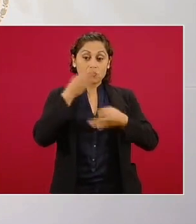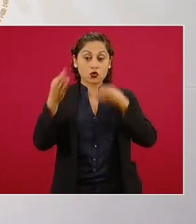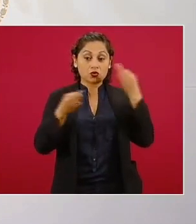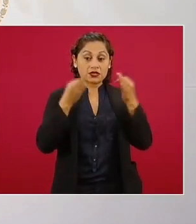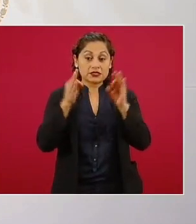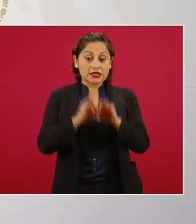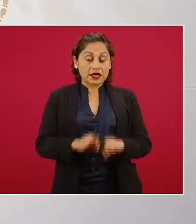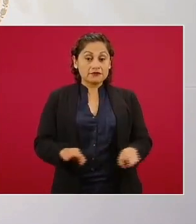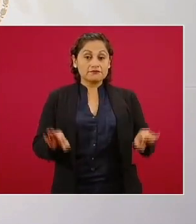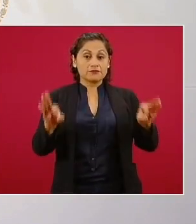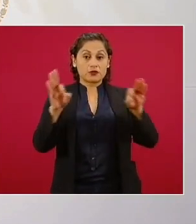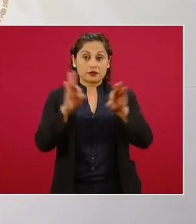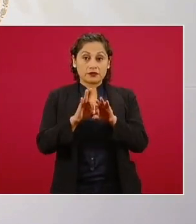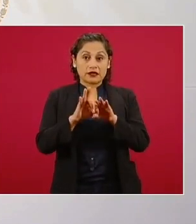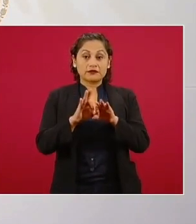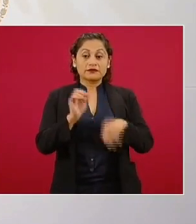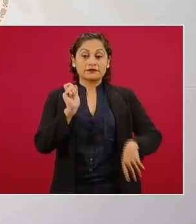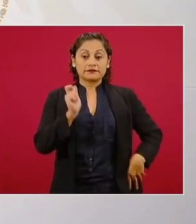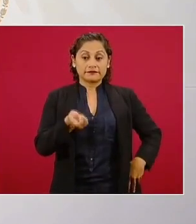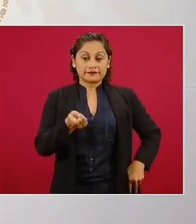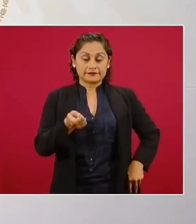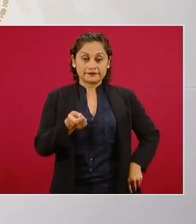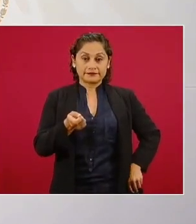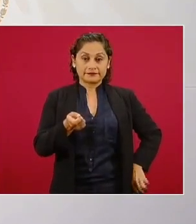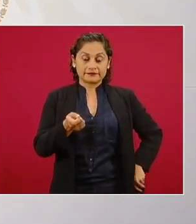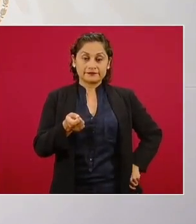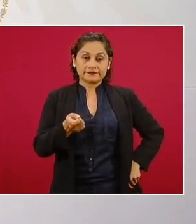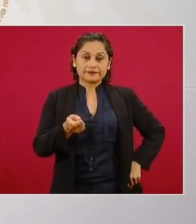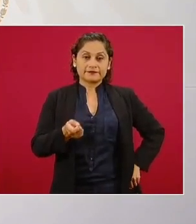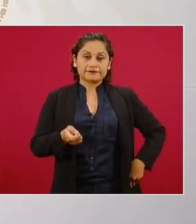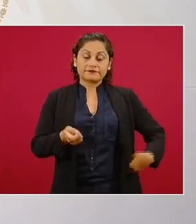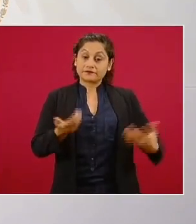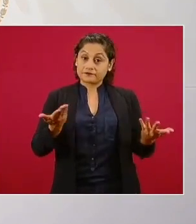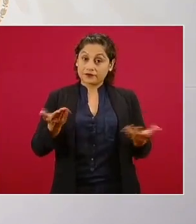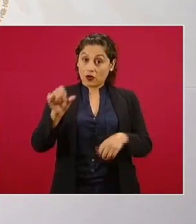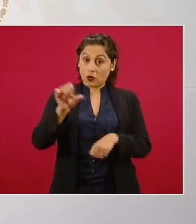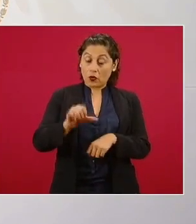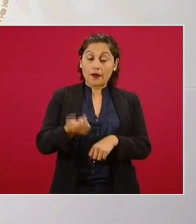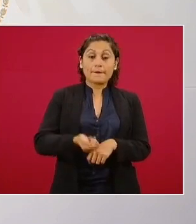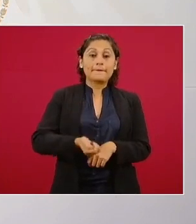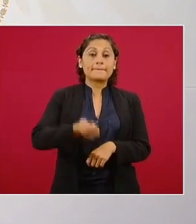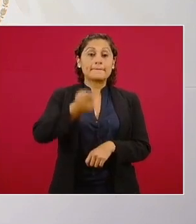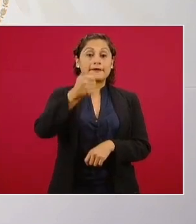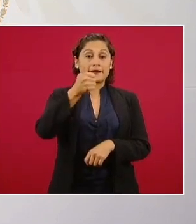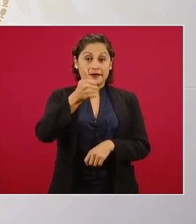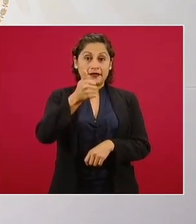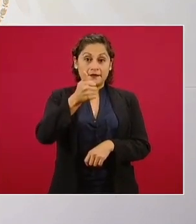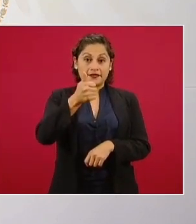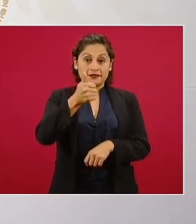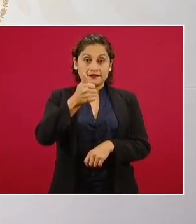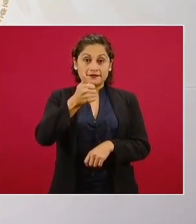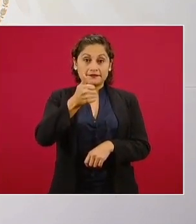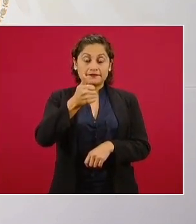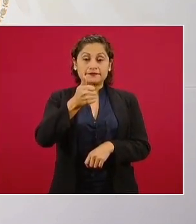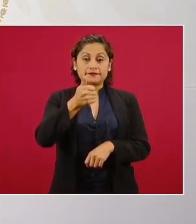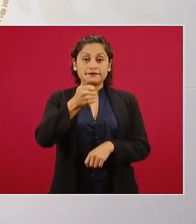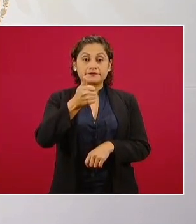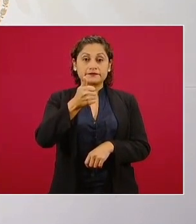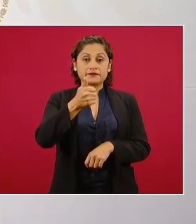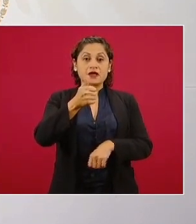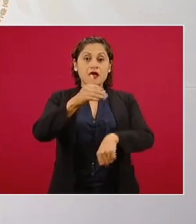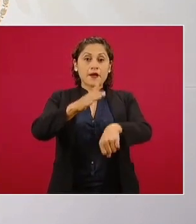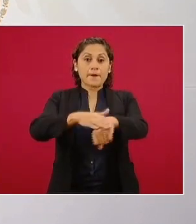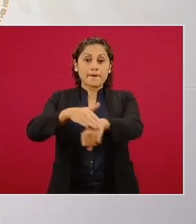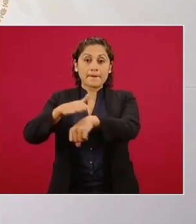importante es de que por primera vez se va a llevar a cabo una consulta constitucional,